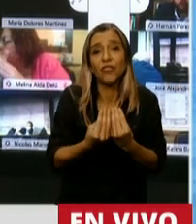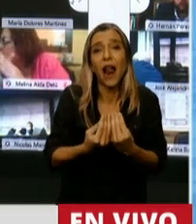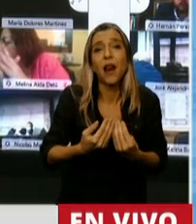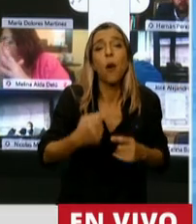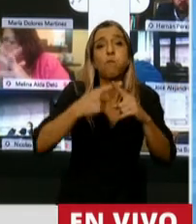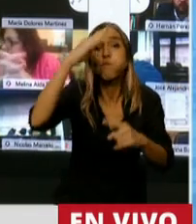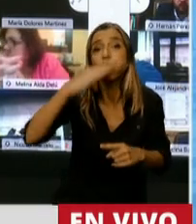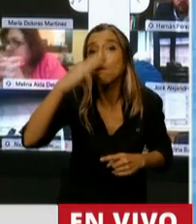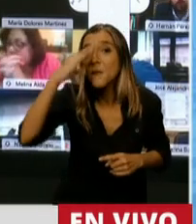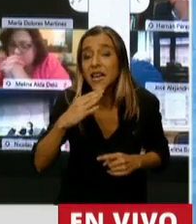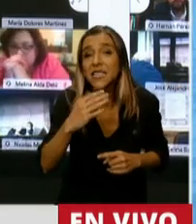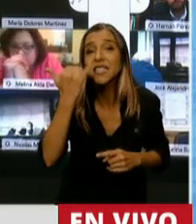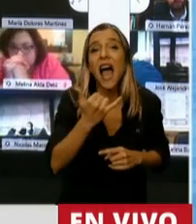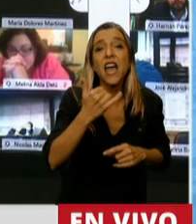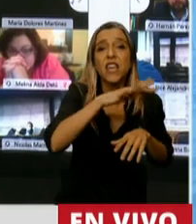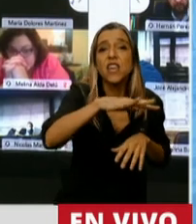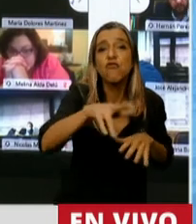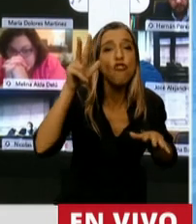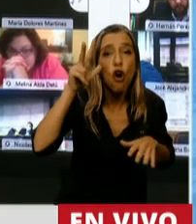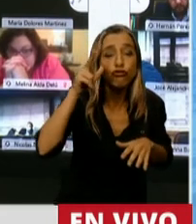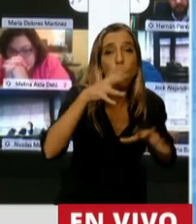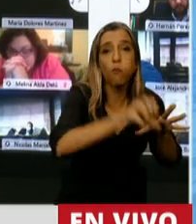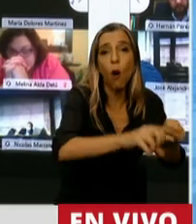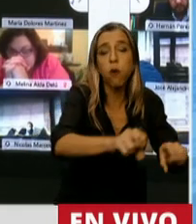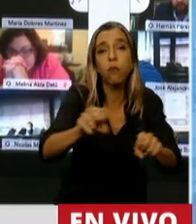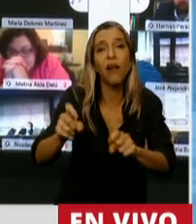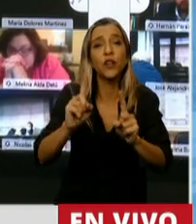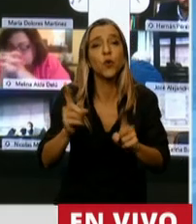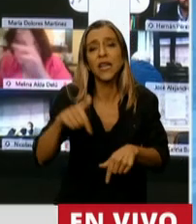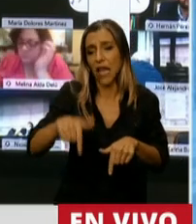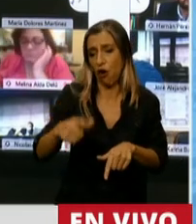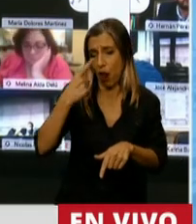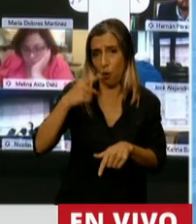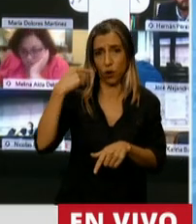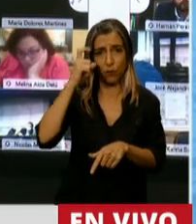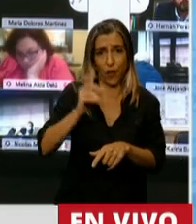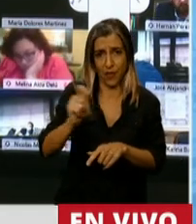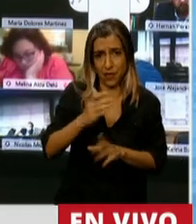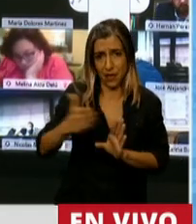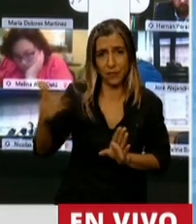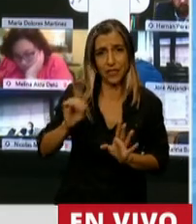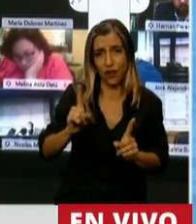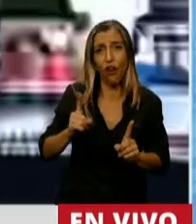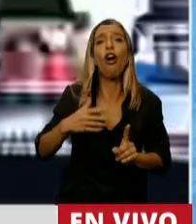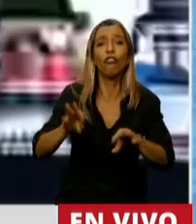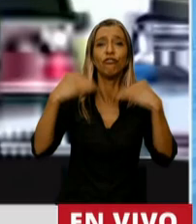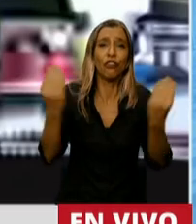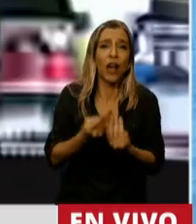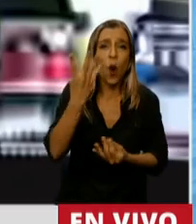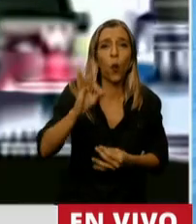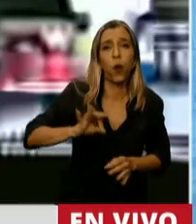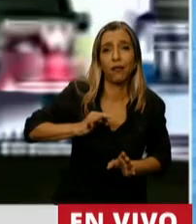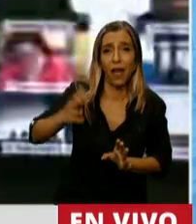es en el último mes. Eso no es en los últimos 10 meses. Eso es en los últimos 40 años.